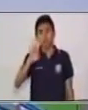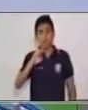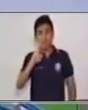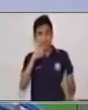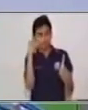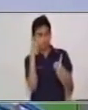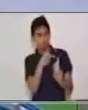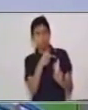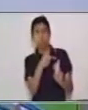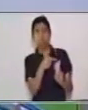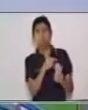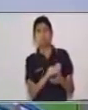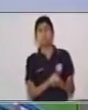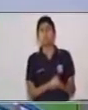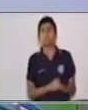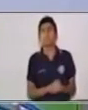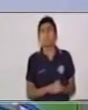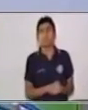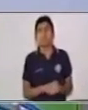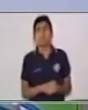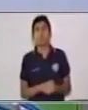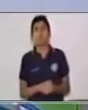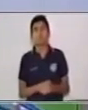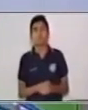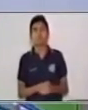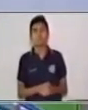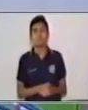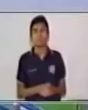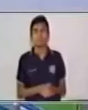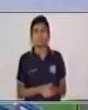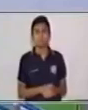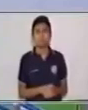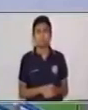Ubiquémonos en el sujeto. Núcleo del sujeto de la primera proposición.